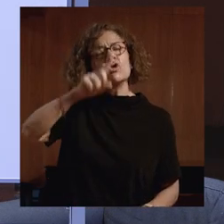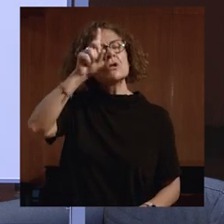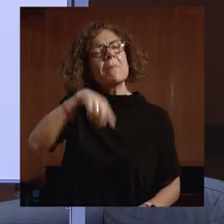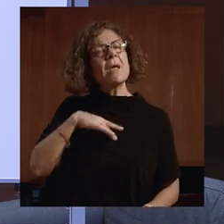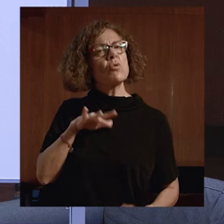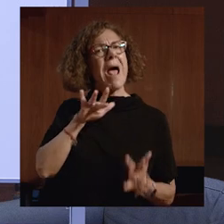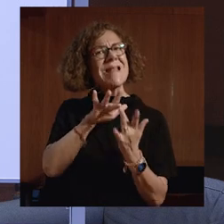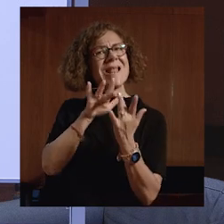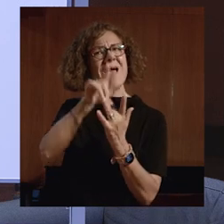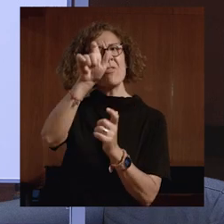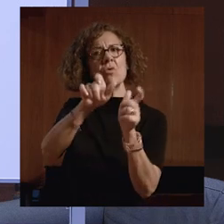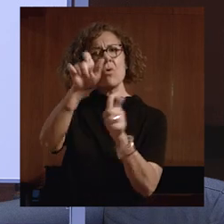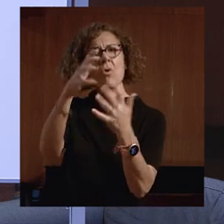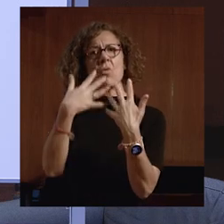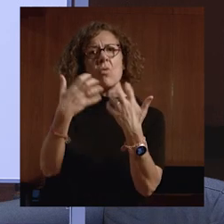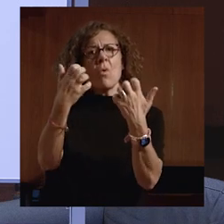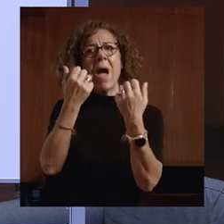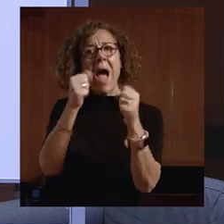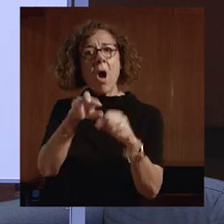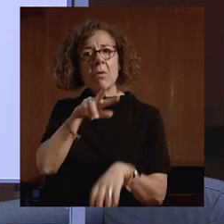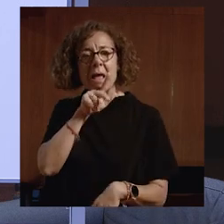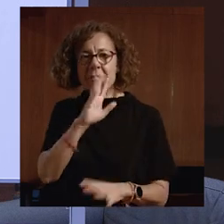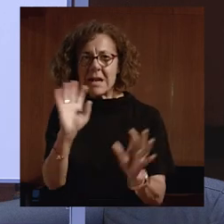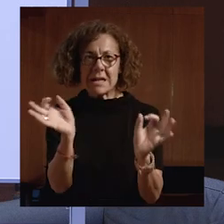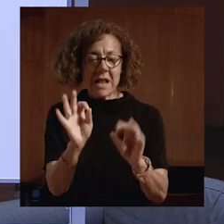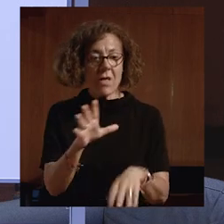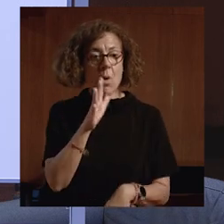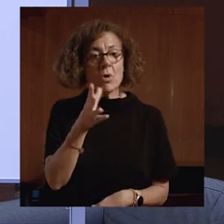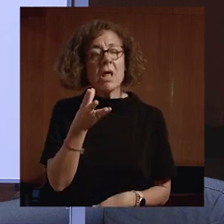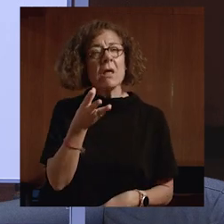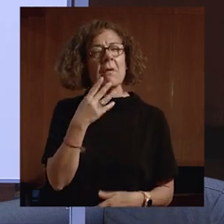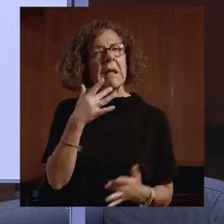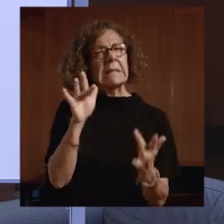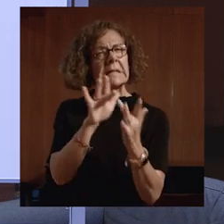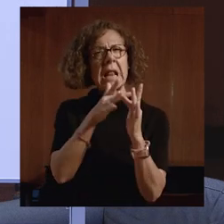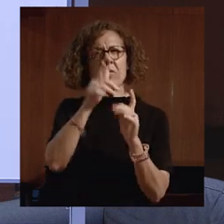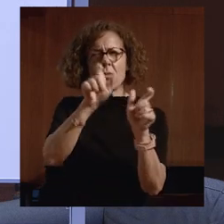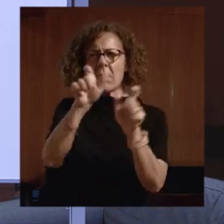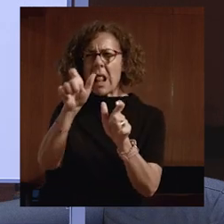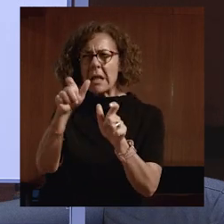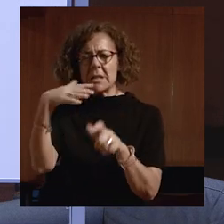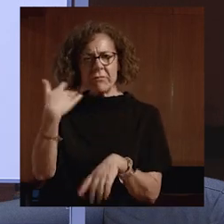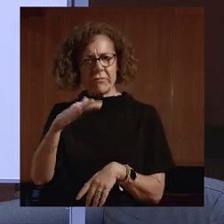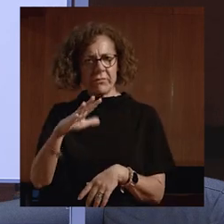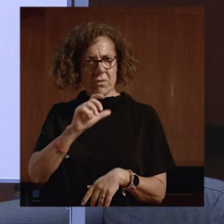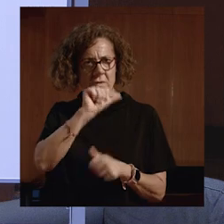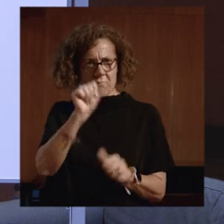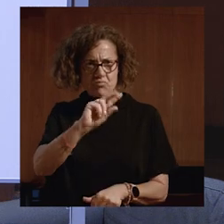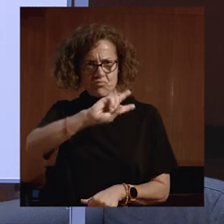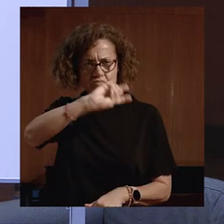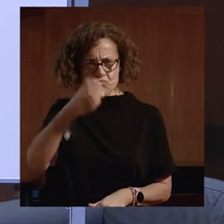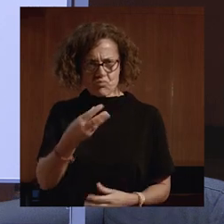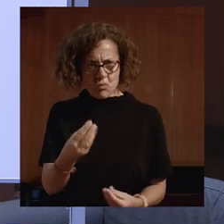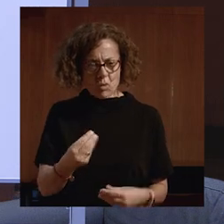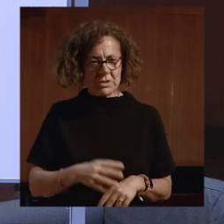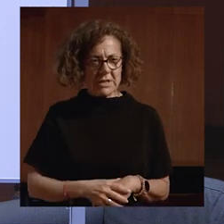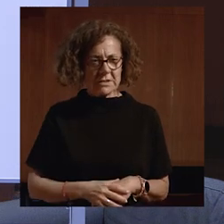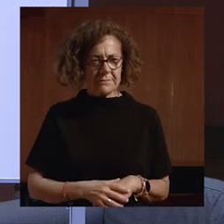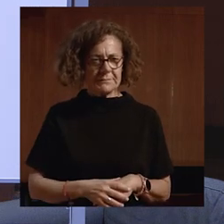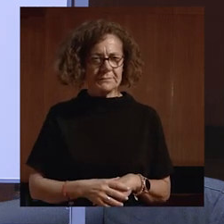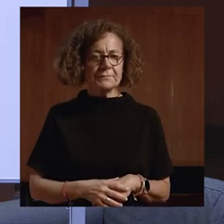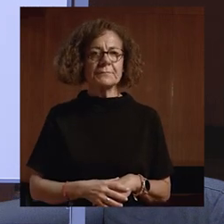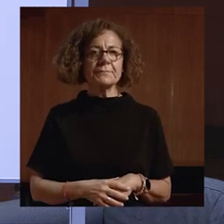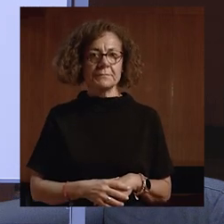una relación con el público, aunque no hablemos. Porque hay muchas maneras de tener relación con el público. Después voy a eso. Me he comido mucho